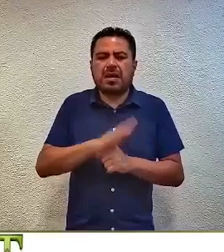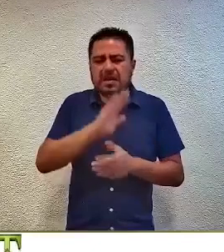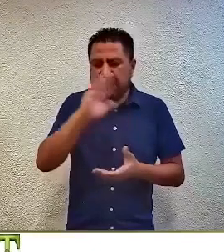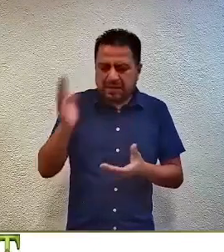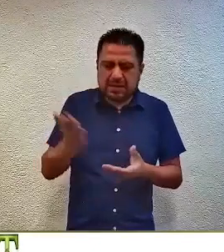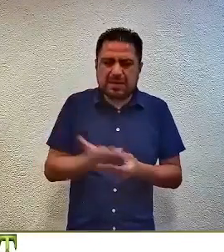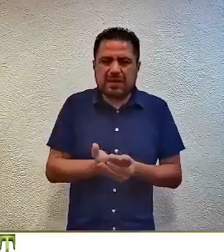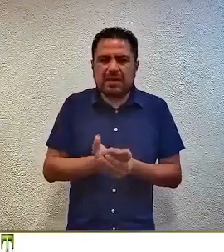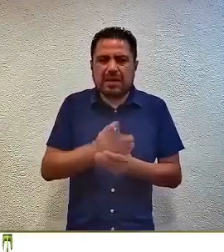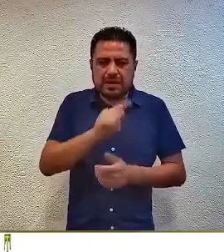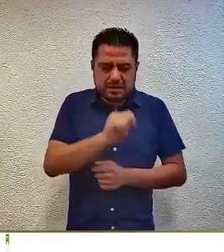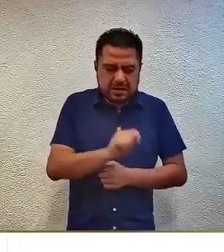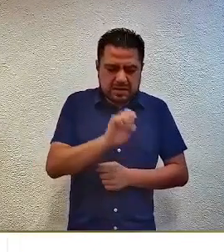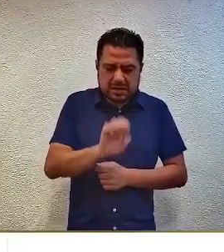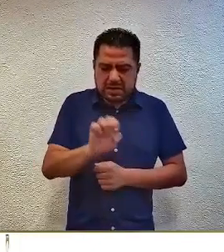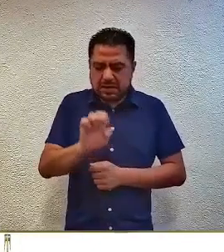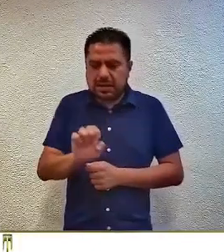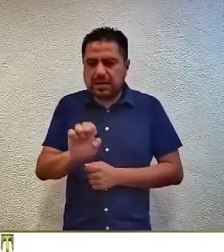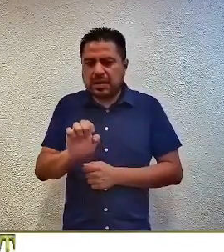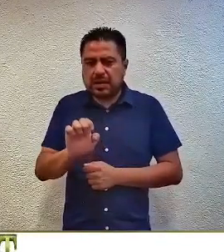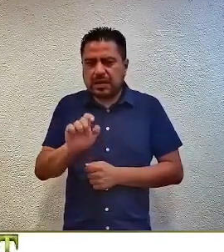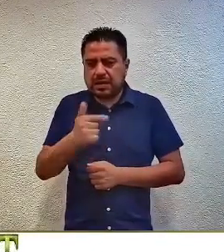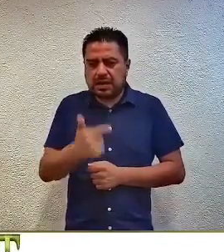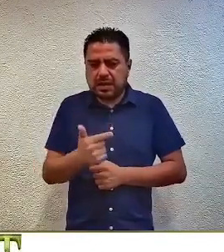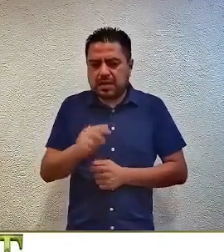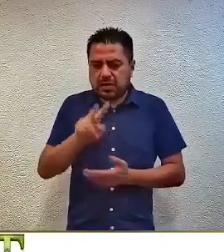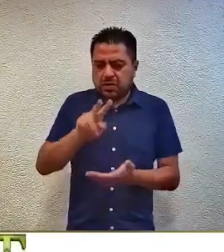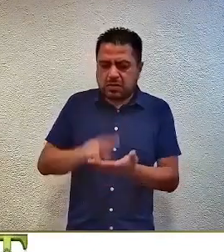expediente TEE/GEC/022